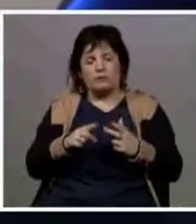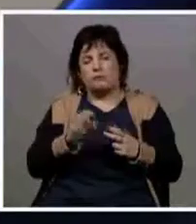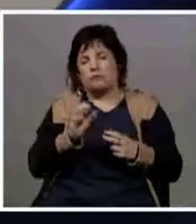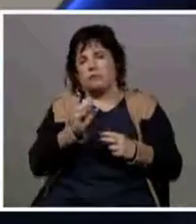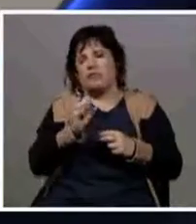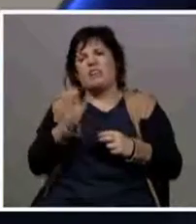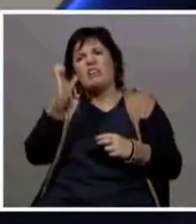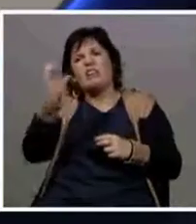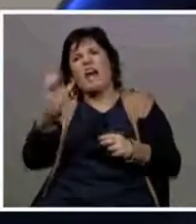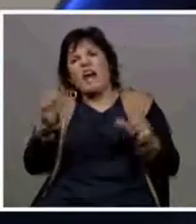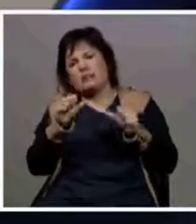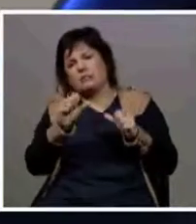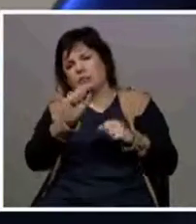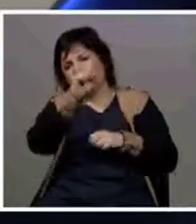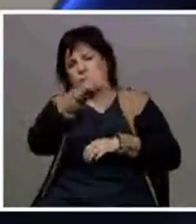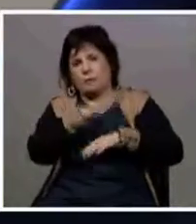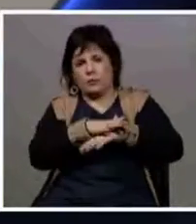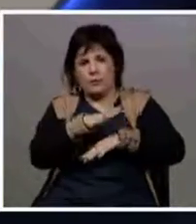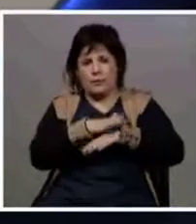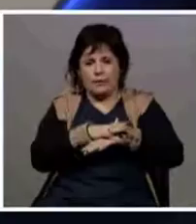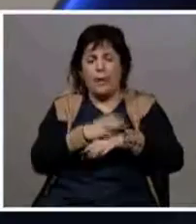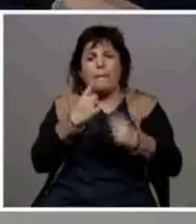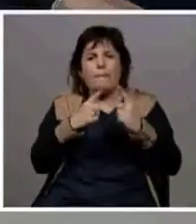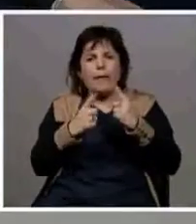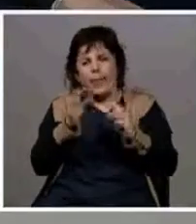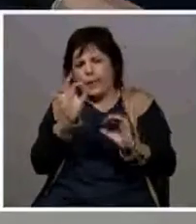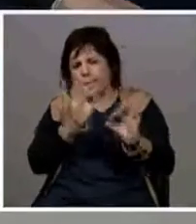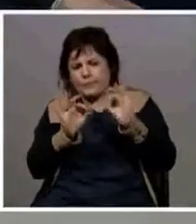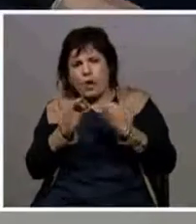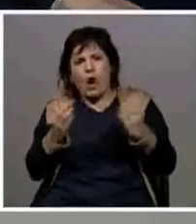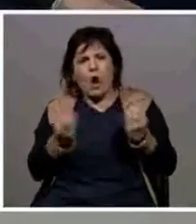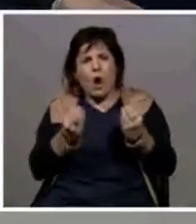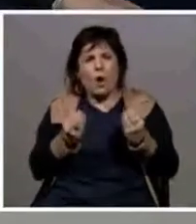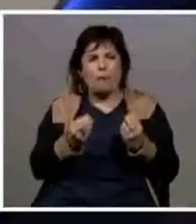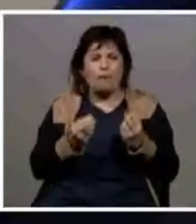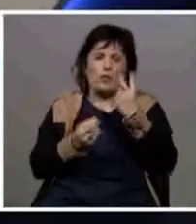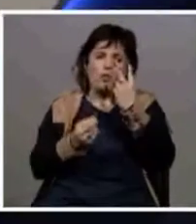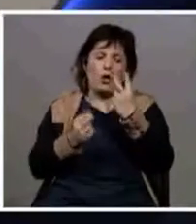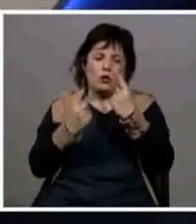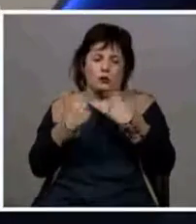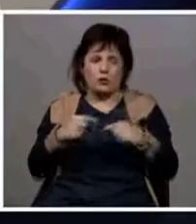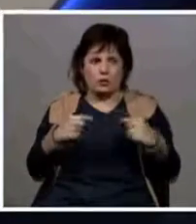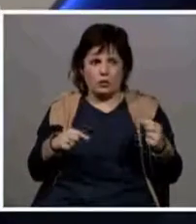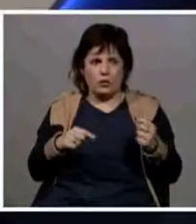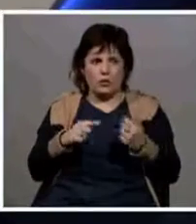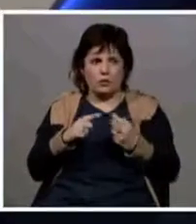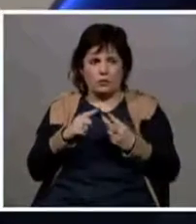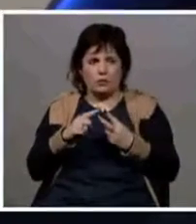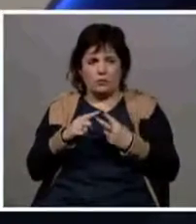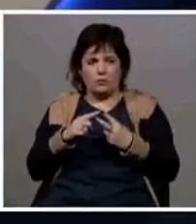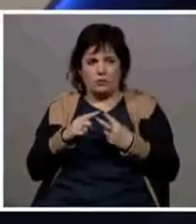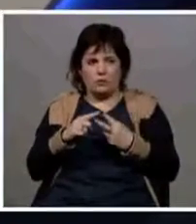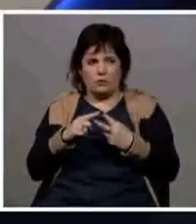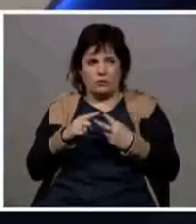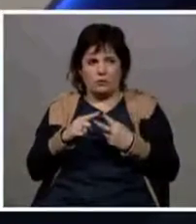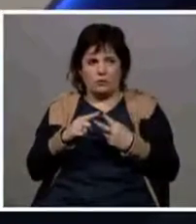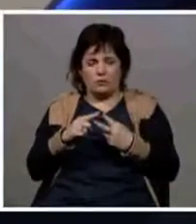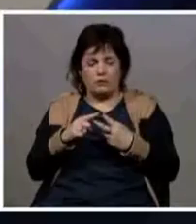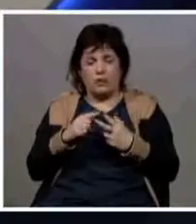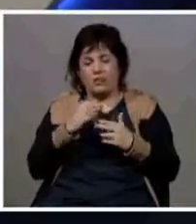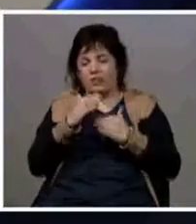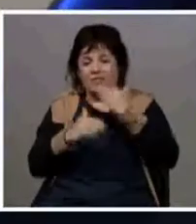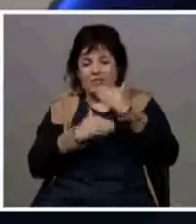quienes tienen las posibilidades por donde podría ir hay dos cuestiones importantes a tener claro por un lado es el